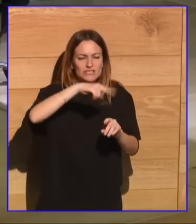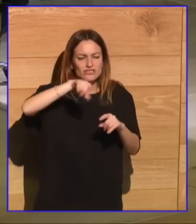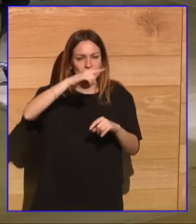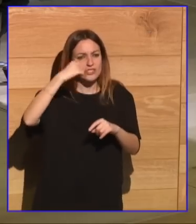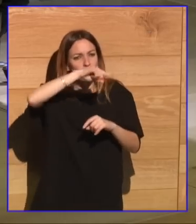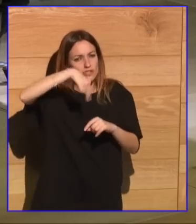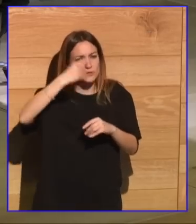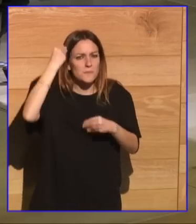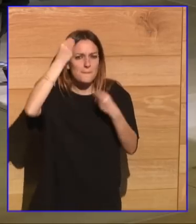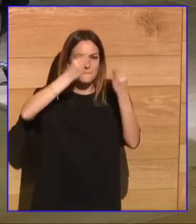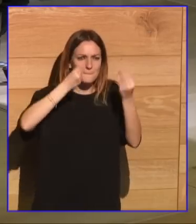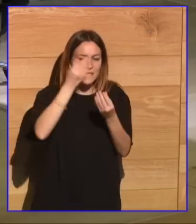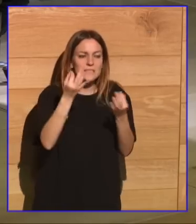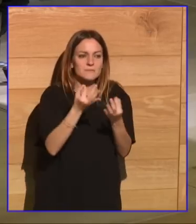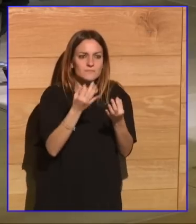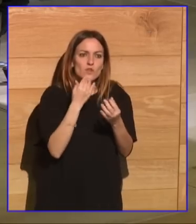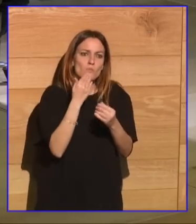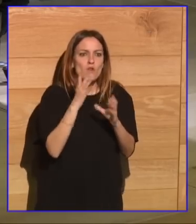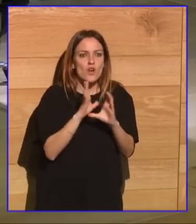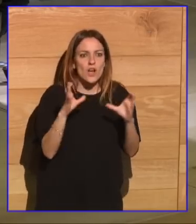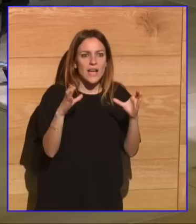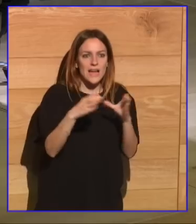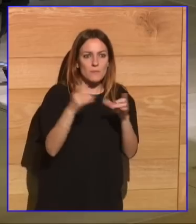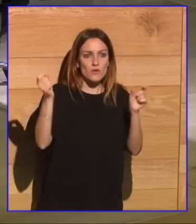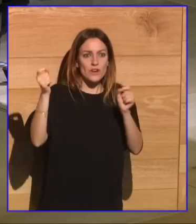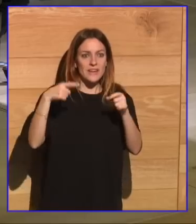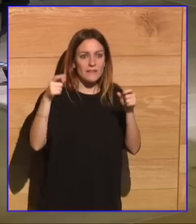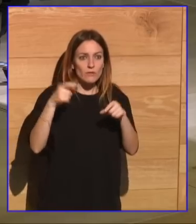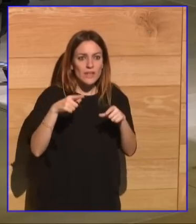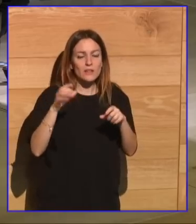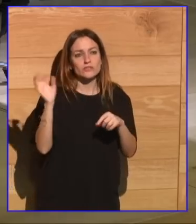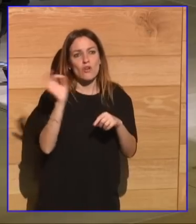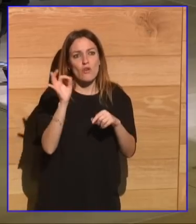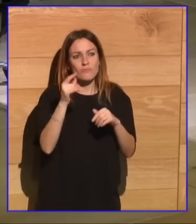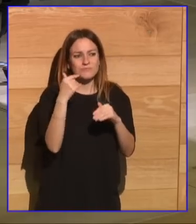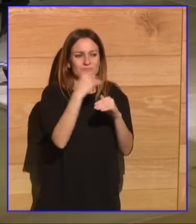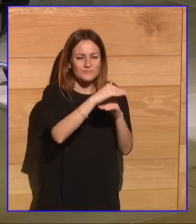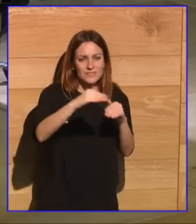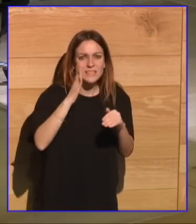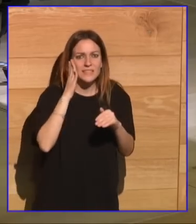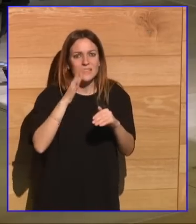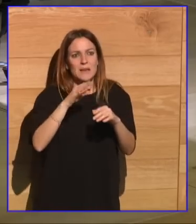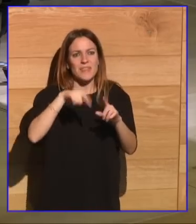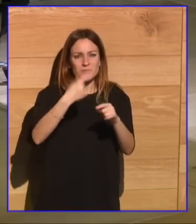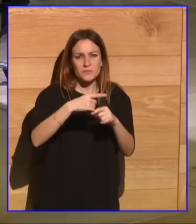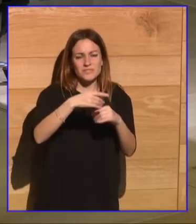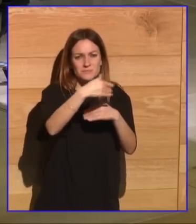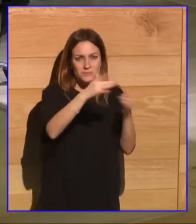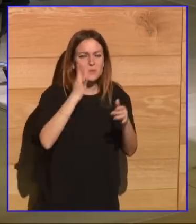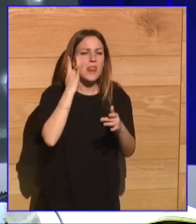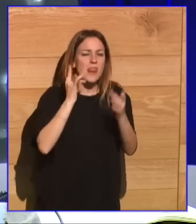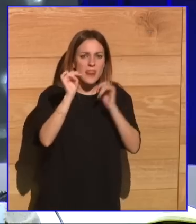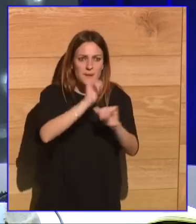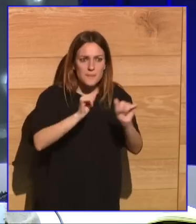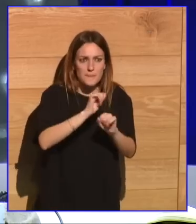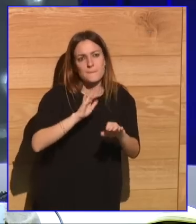estamos aún más arriba de eso. Estamos en una especie de campo de refugiados o con barracones, que efectivamente son establos que después ellos limpian para